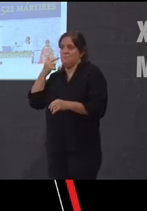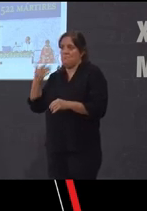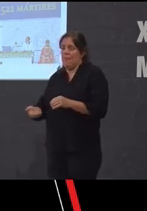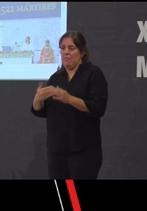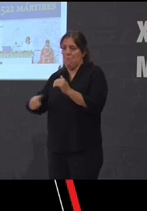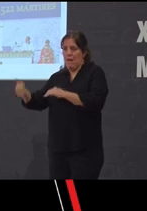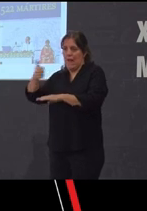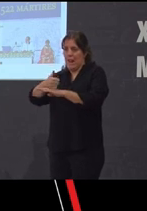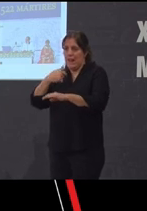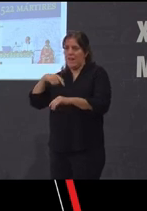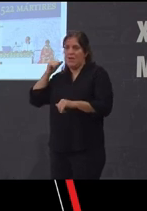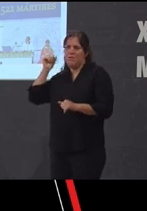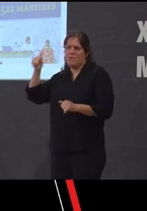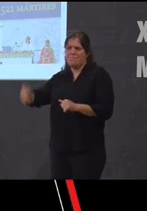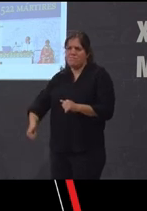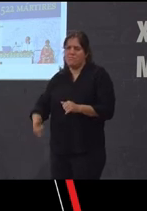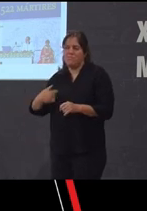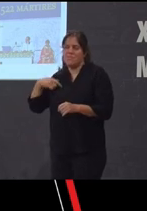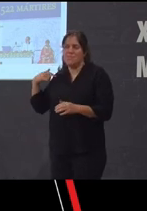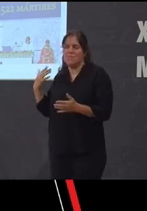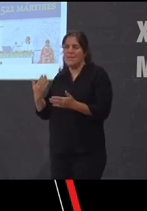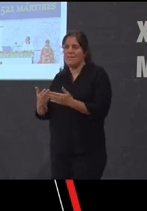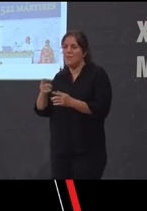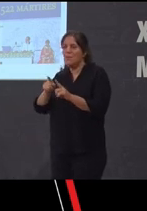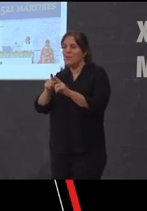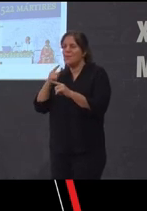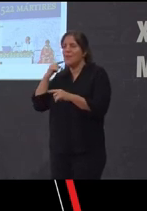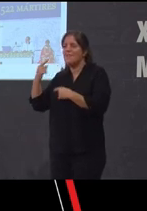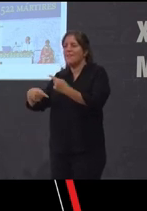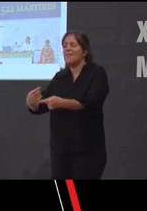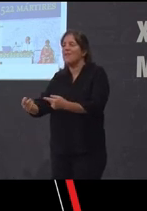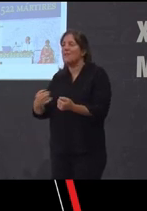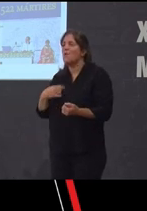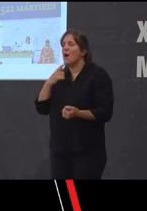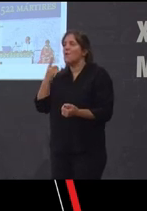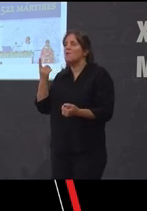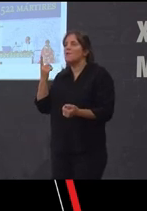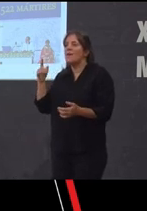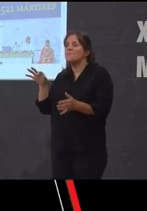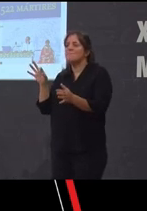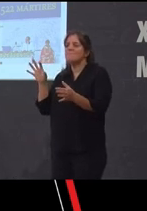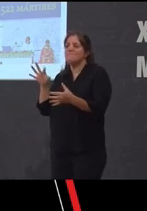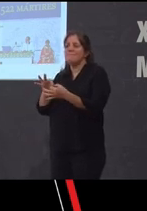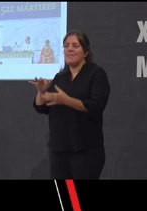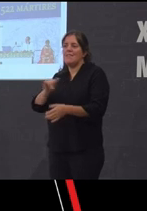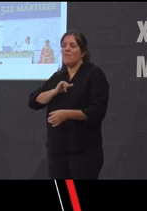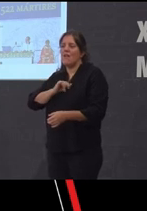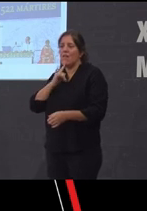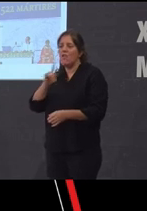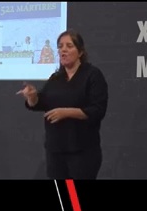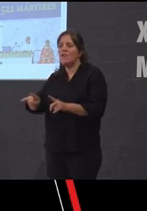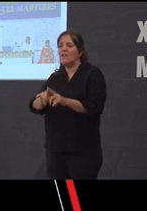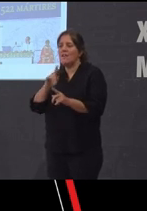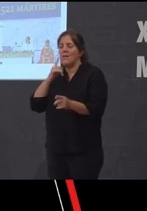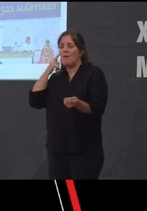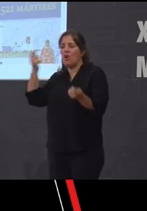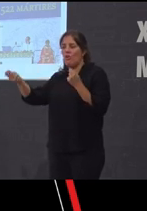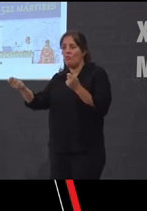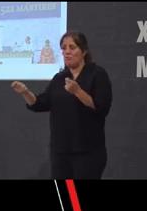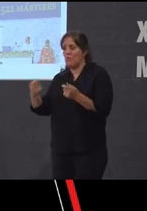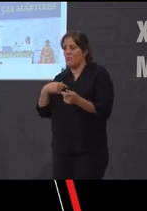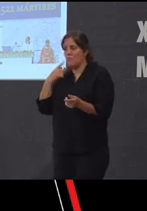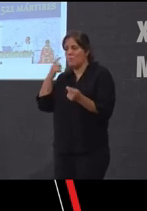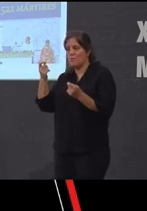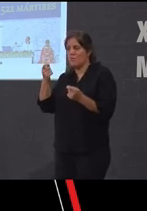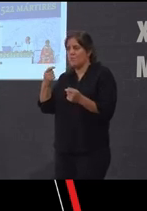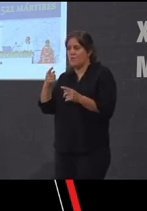unha larga tradición de... Quero dicir que hai unha identificación co tema da religiosidade moral que é monopolio católico. Esa é